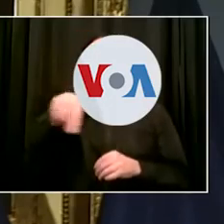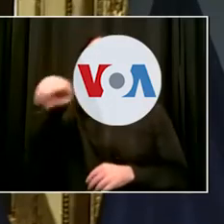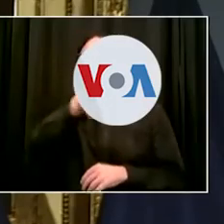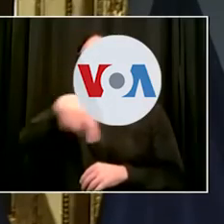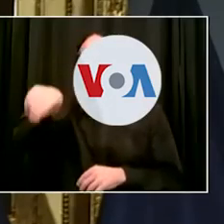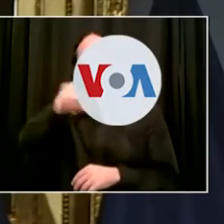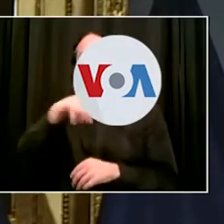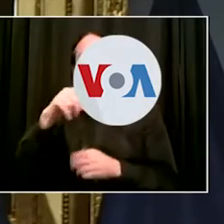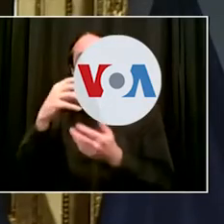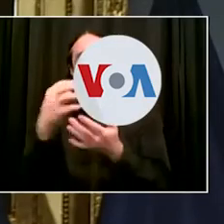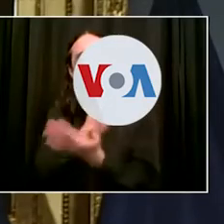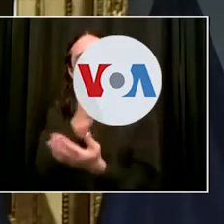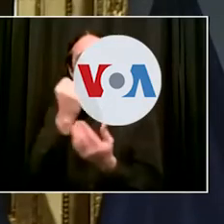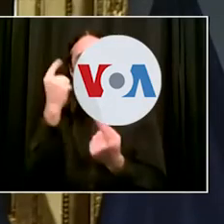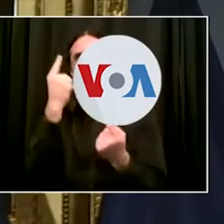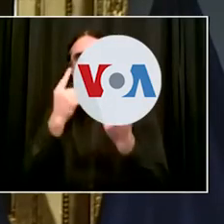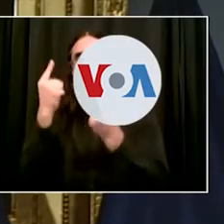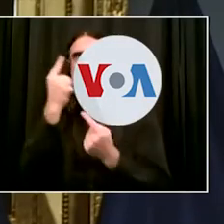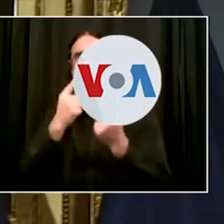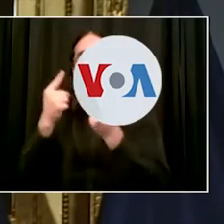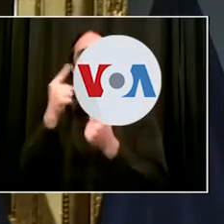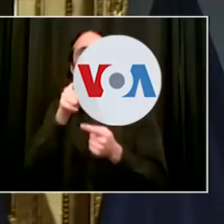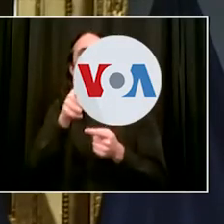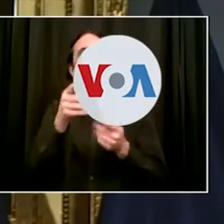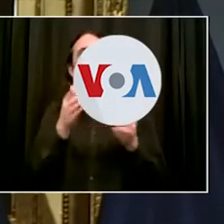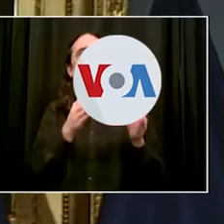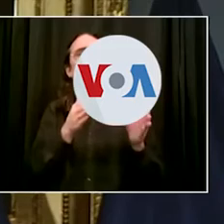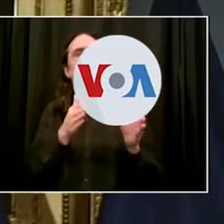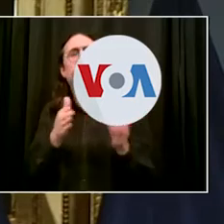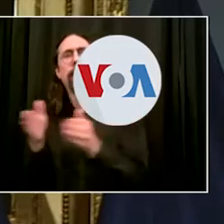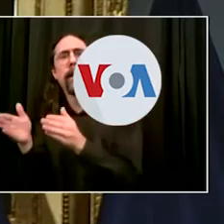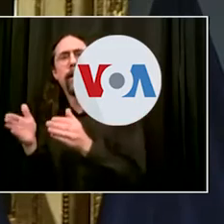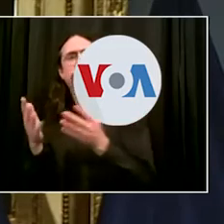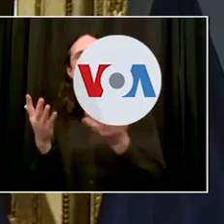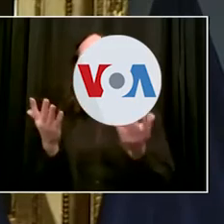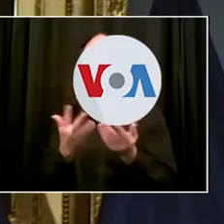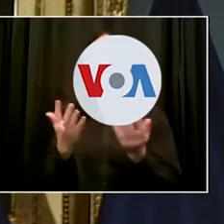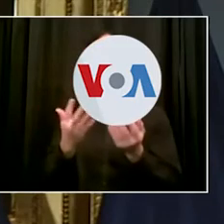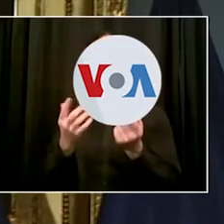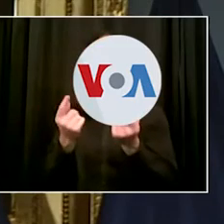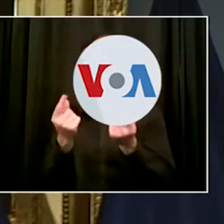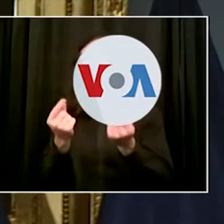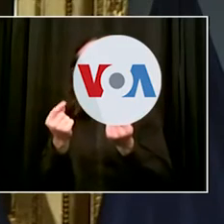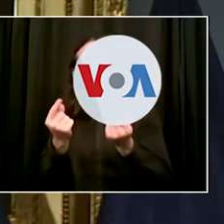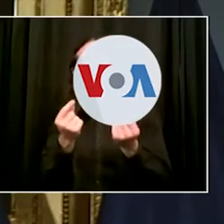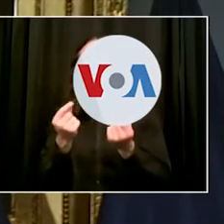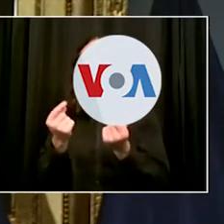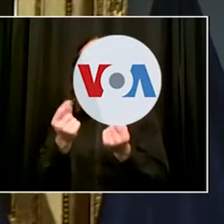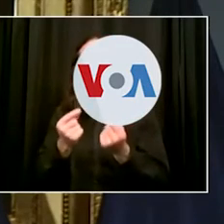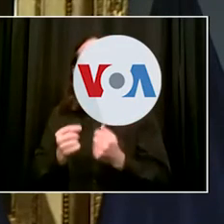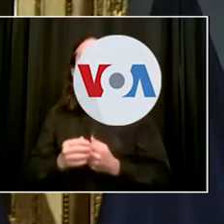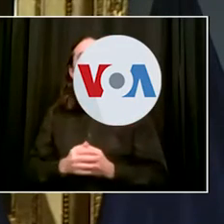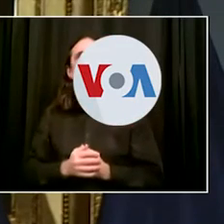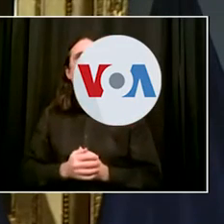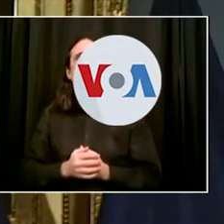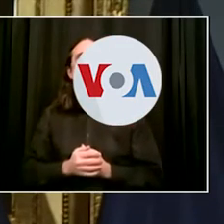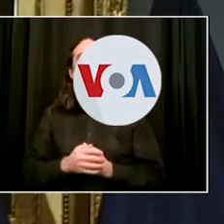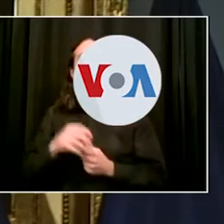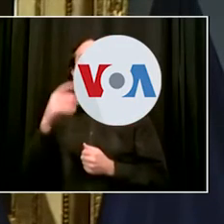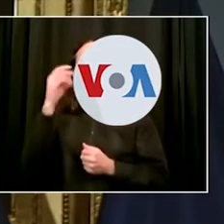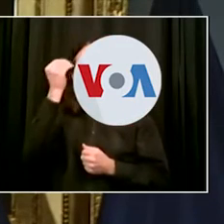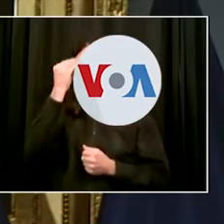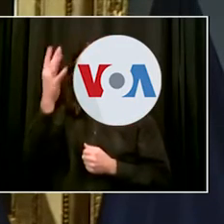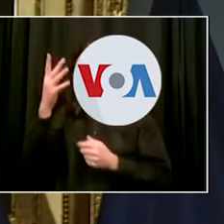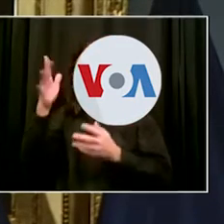por la mañana en particular podemos jugar condiciones reales de tormenta realmente mala visibilidad viento intenso nieve intensa